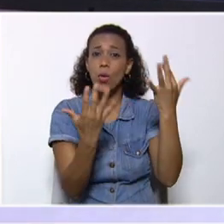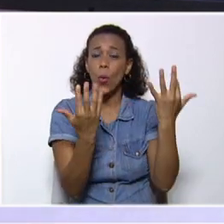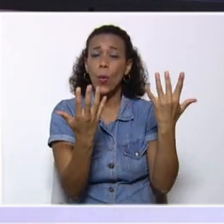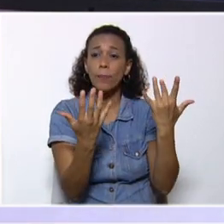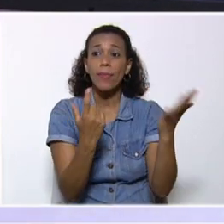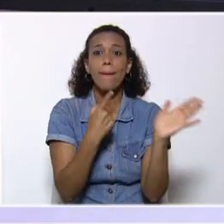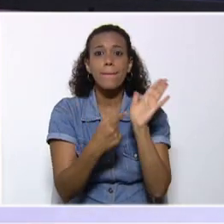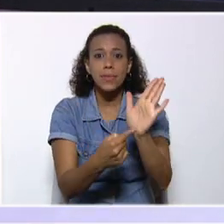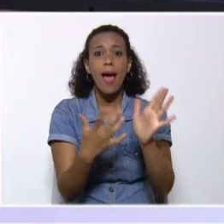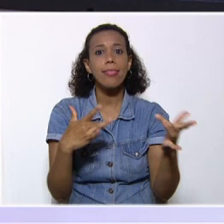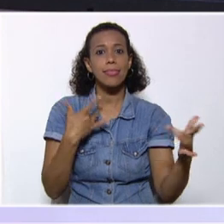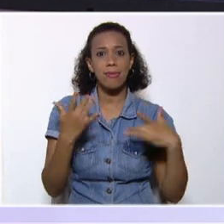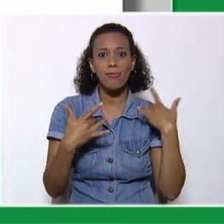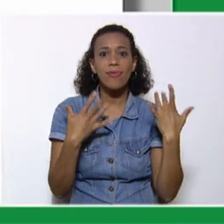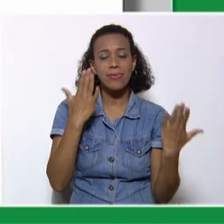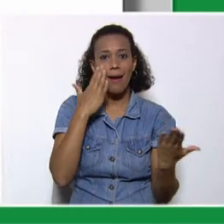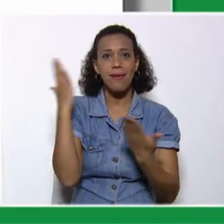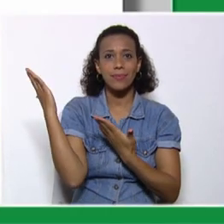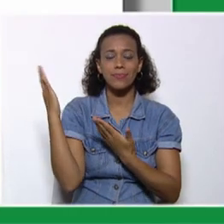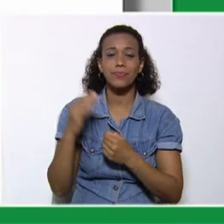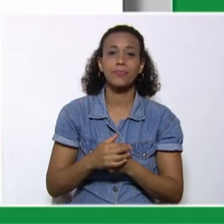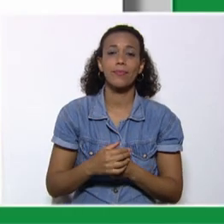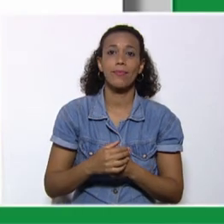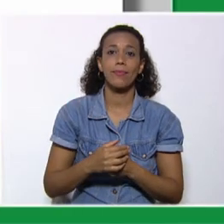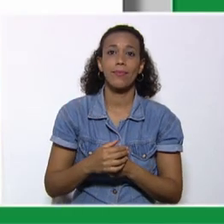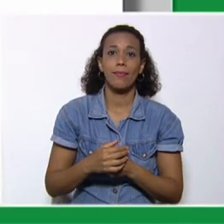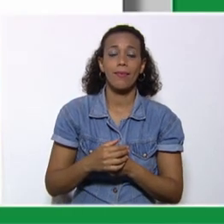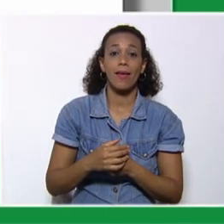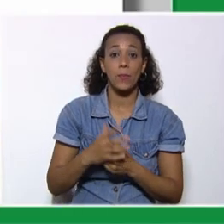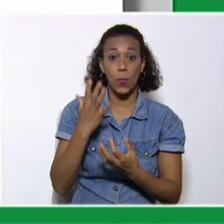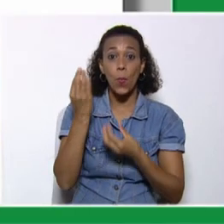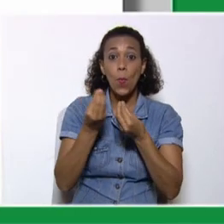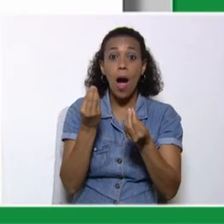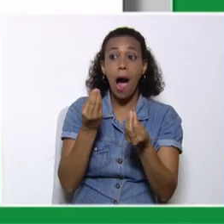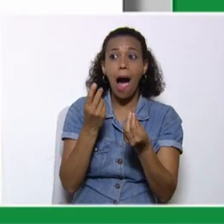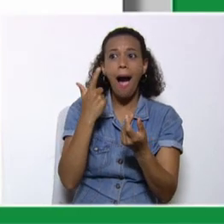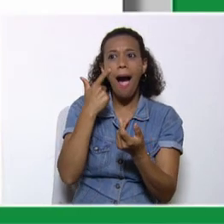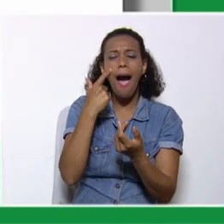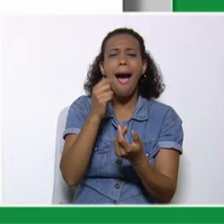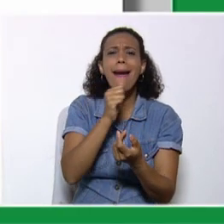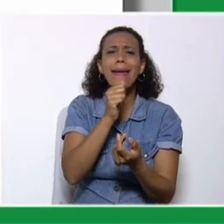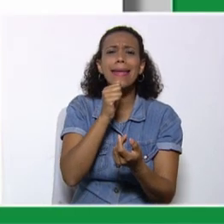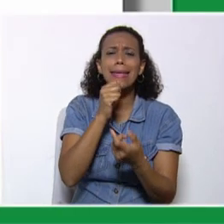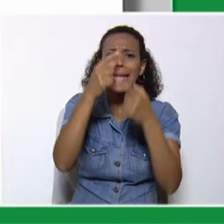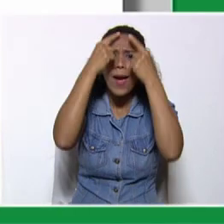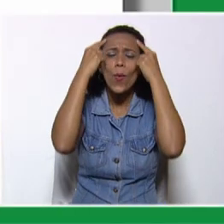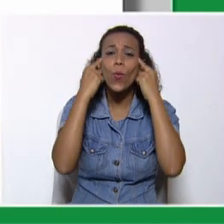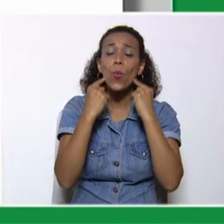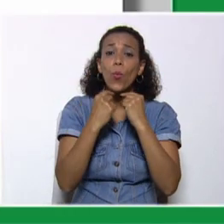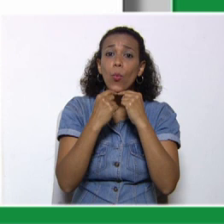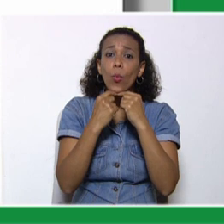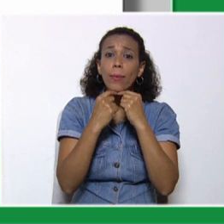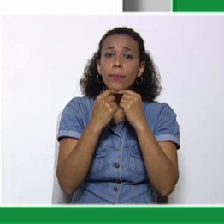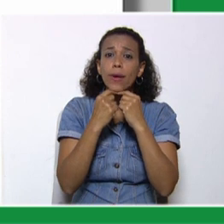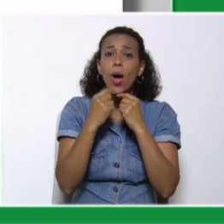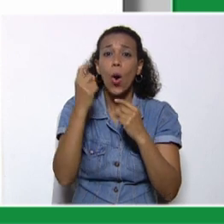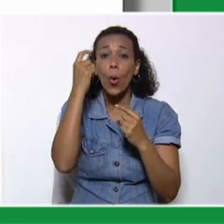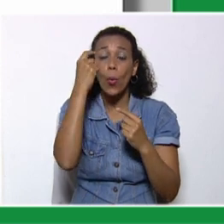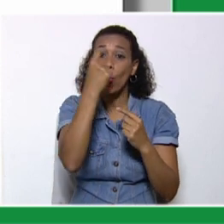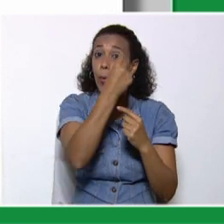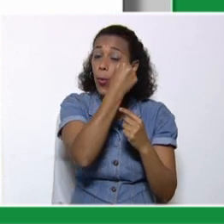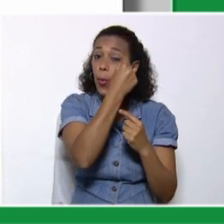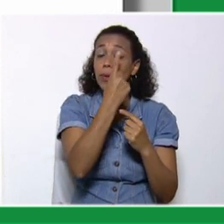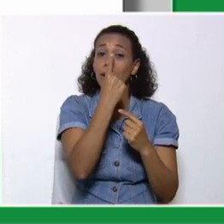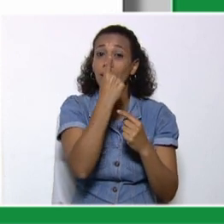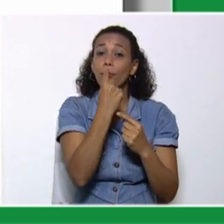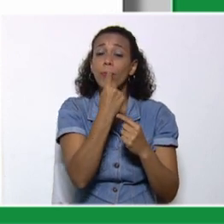podemos presentar las actividades como la que tenemos aquí en la pantalla, en la cual vamos a ir reconociendo parte de lo que es su rostro, van colocando sus